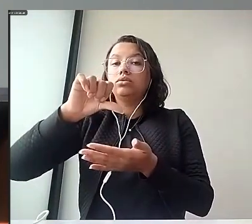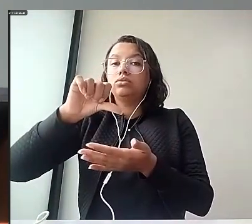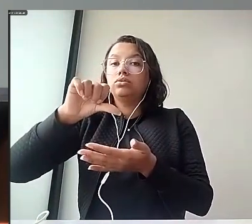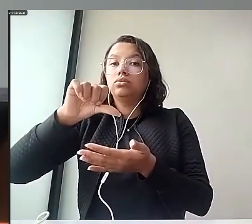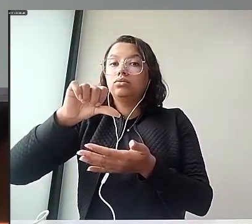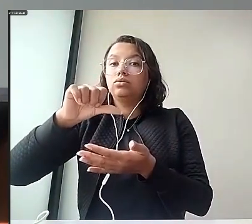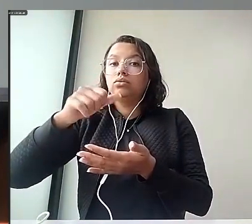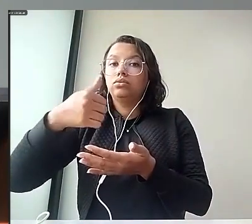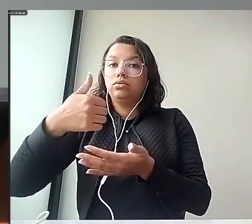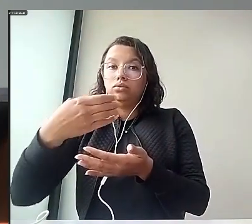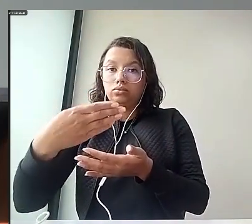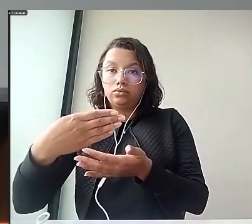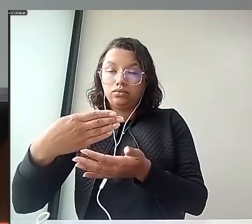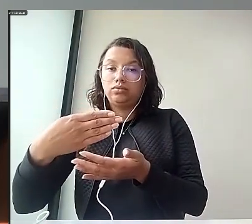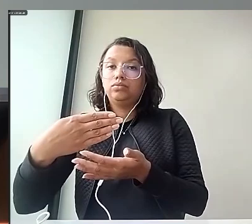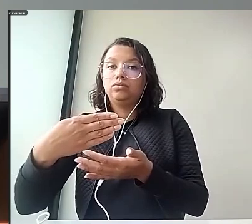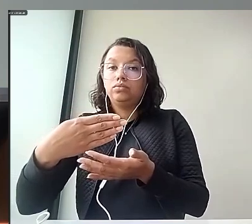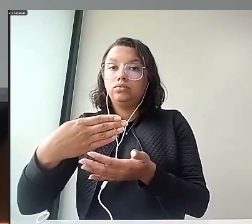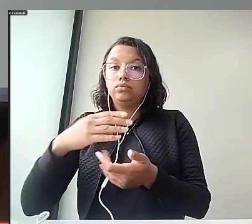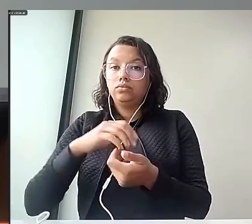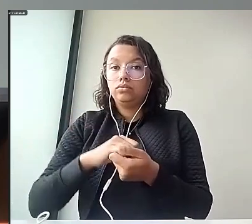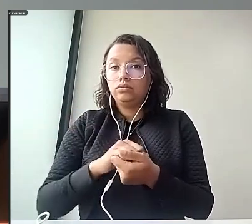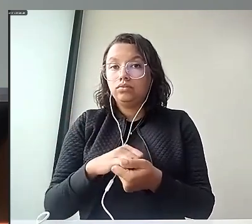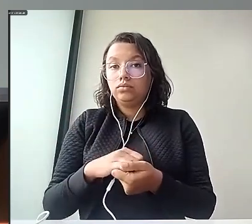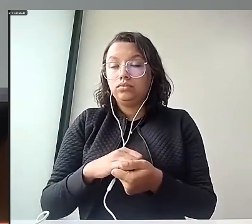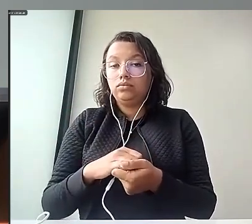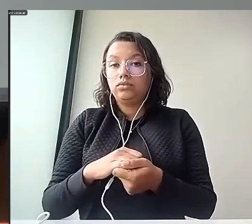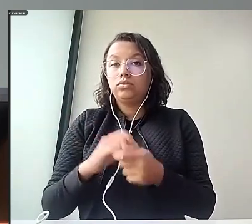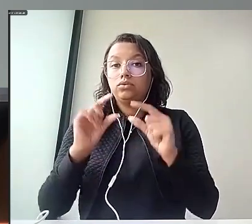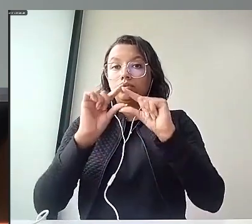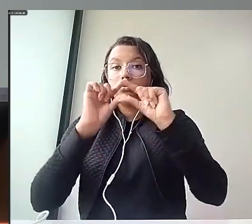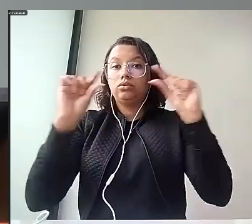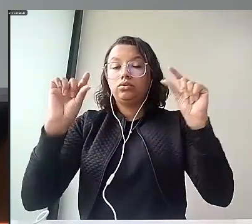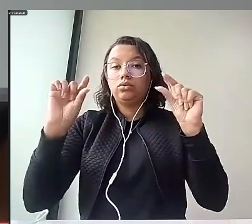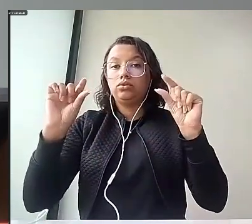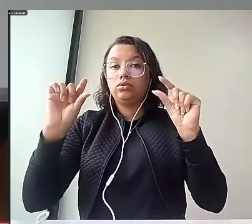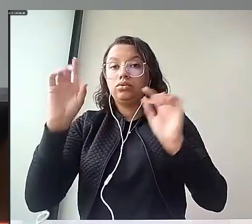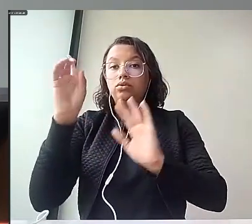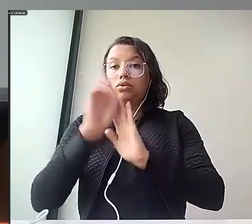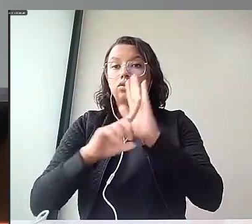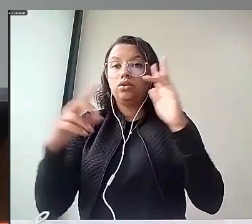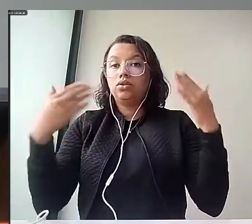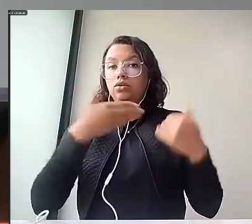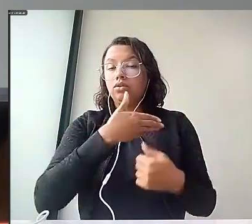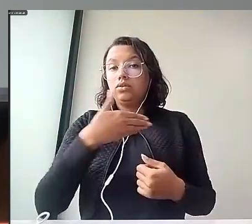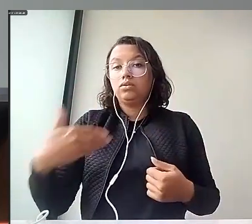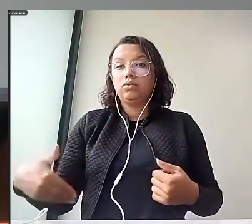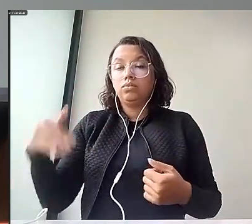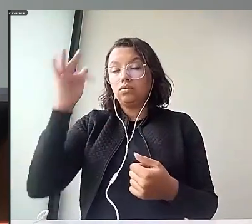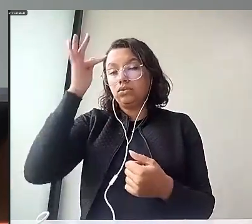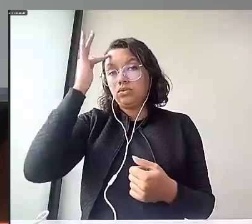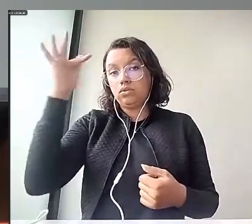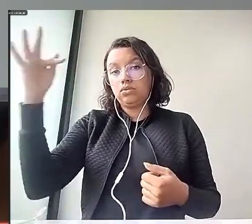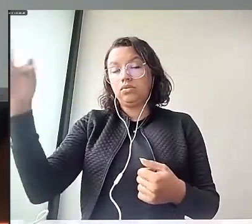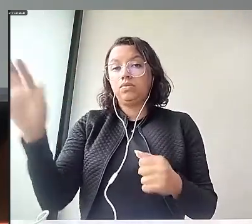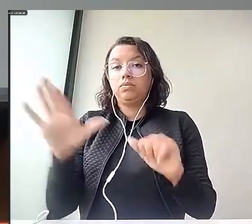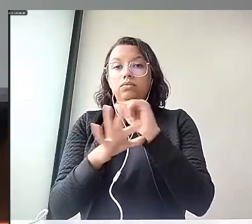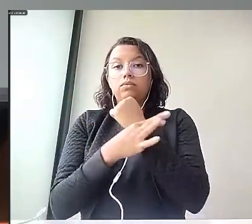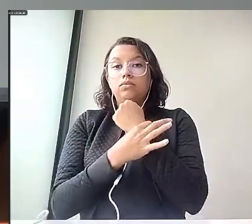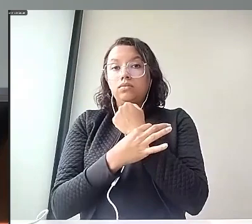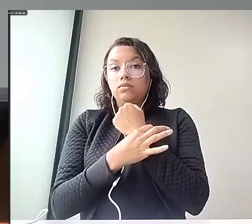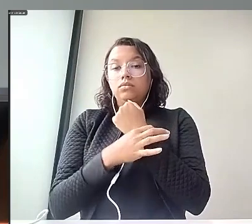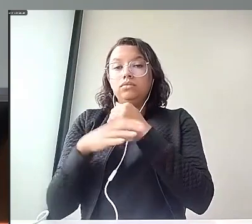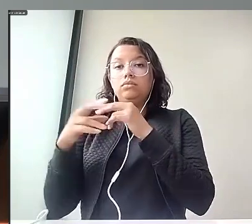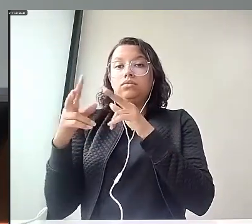1814. Ella contenía un título sobre el derecho público de los franceses y garantizaba la igualdad,